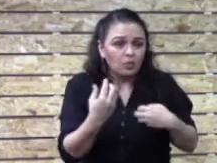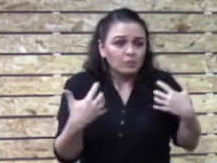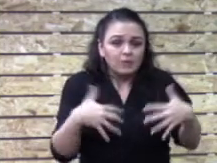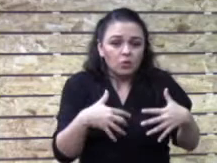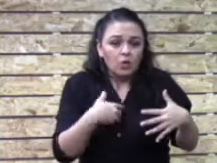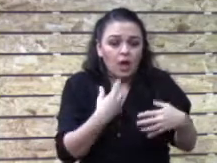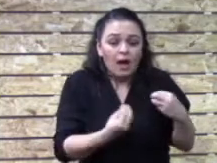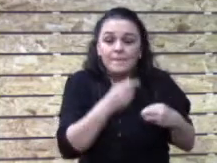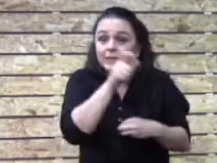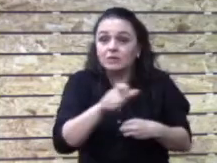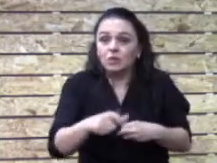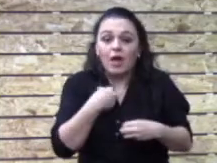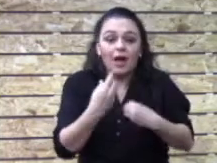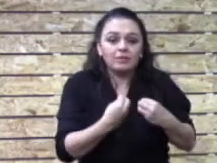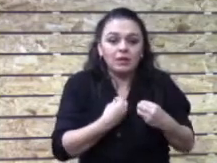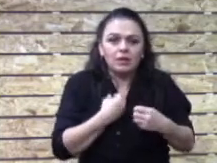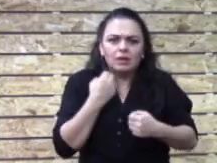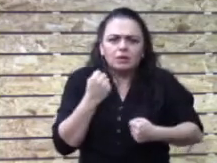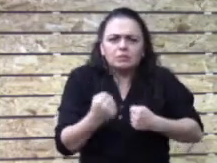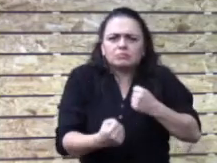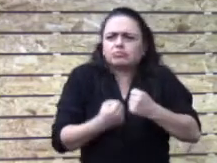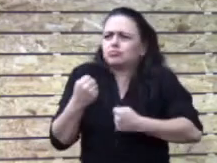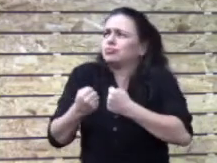Algunas personas ante el miedo lo único que hacen es correr.